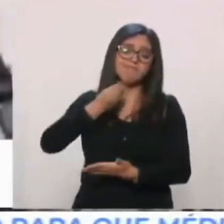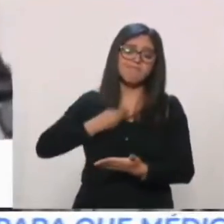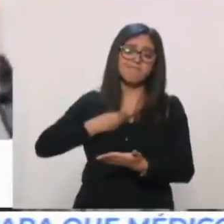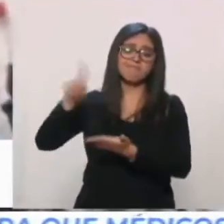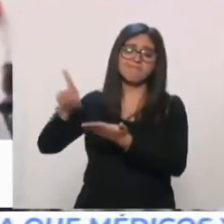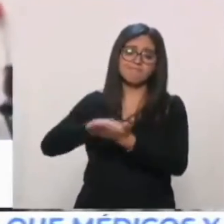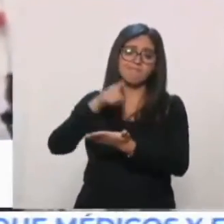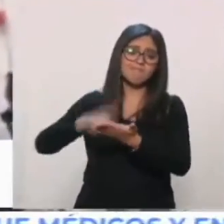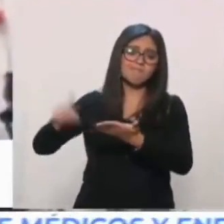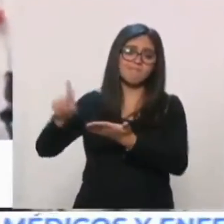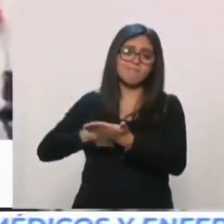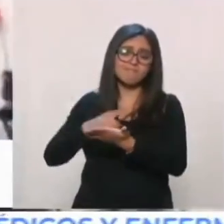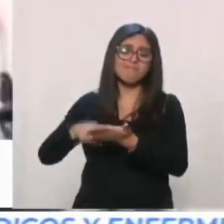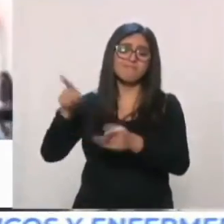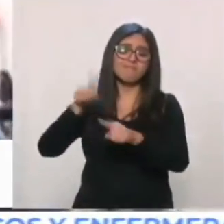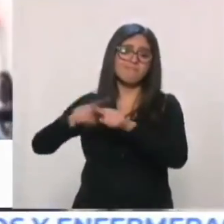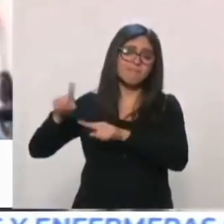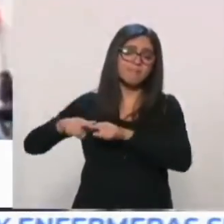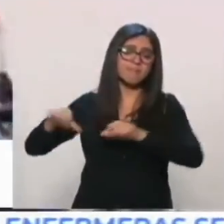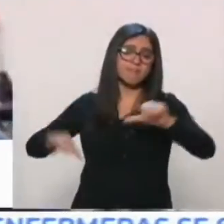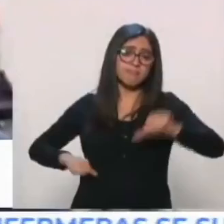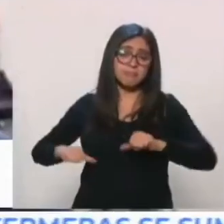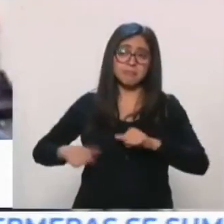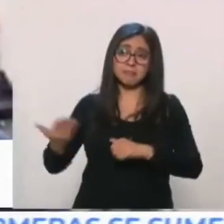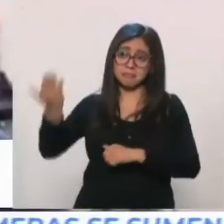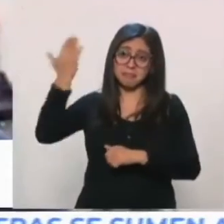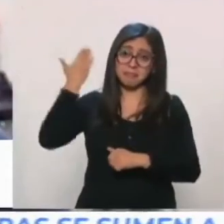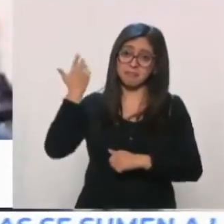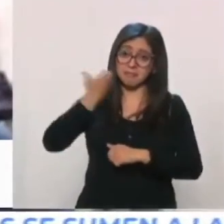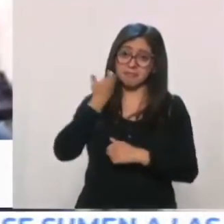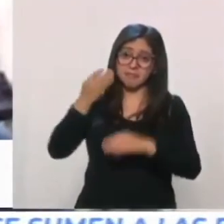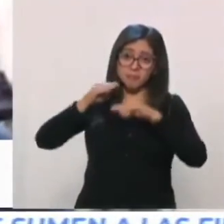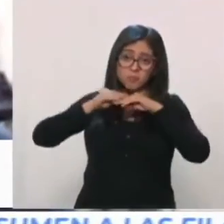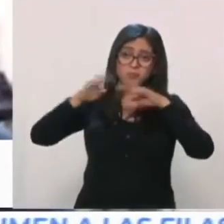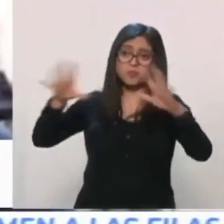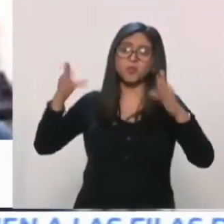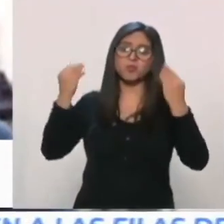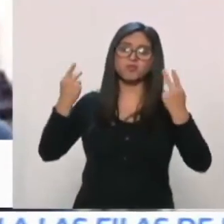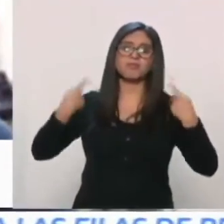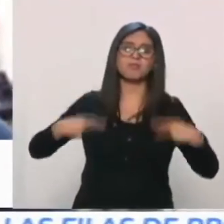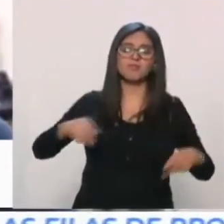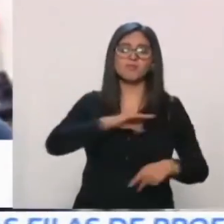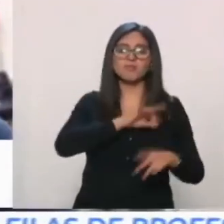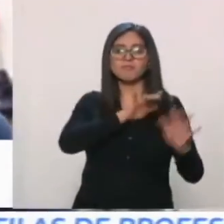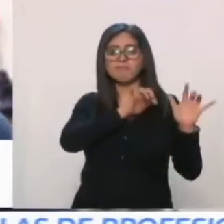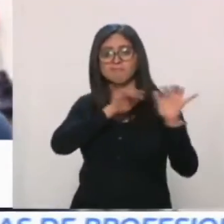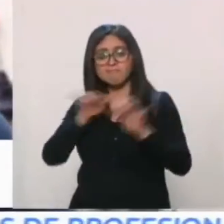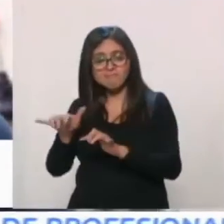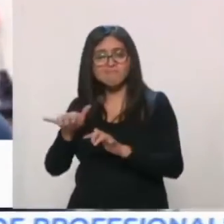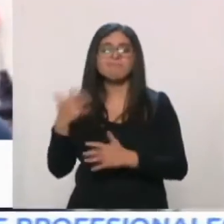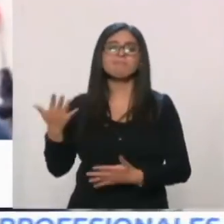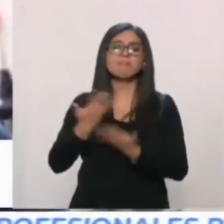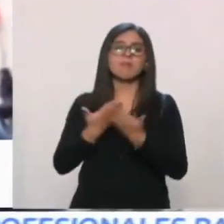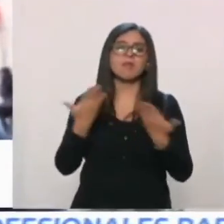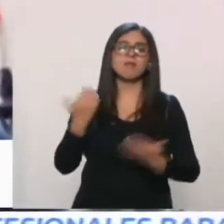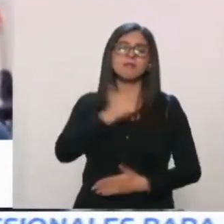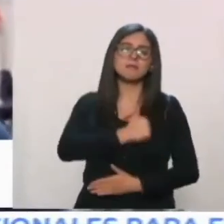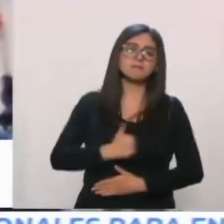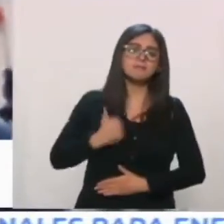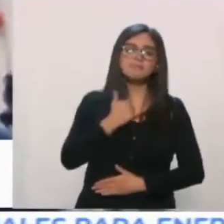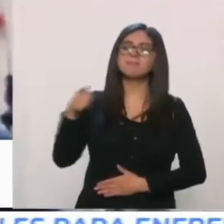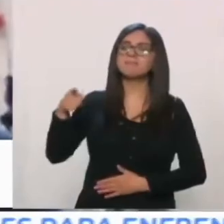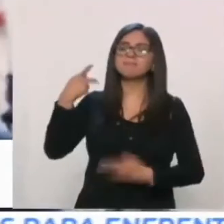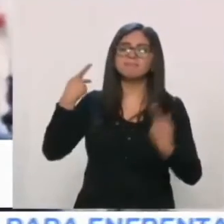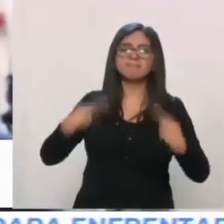ver con, teníamos ya previsto un lanzamiento masivo en el espacio público, lamentablemente por el confinamiento no lo pudimos